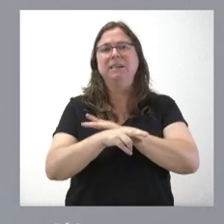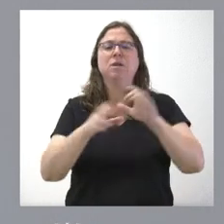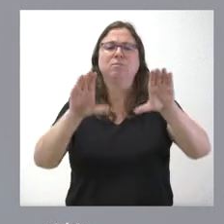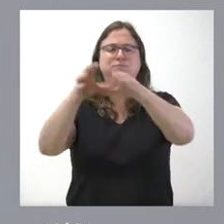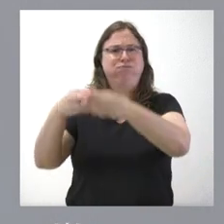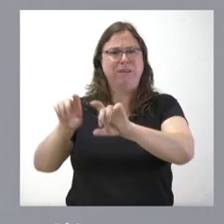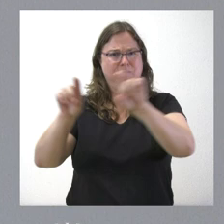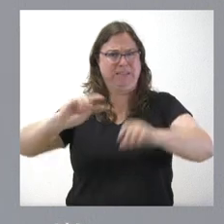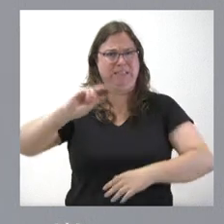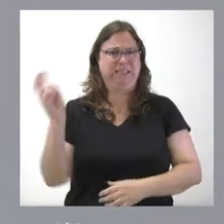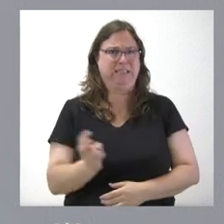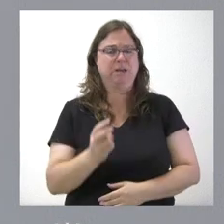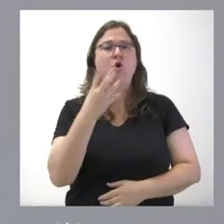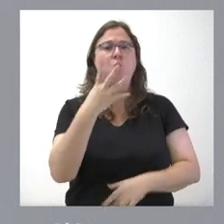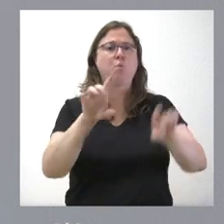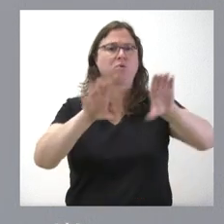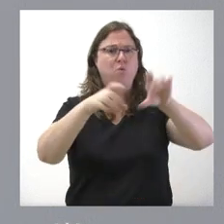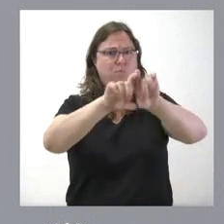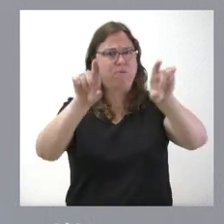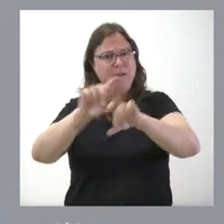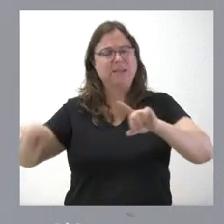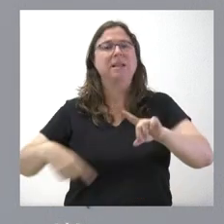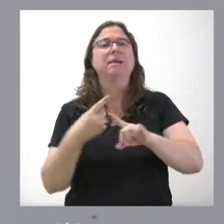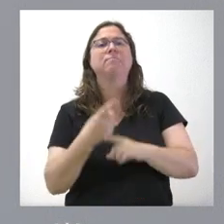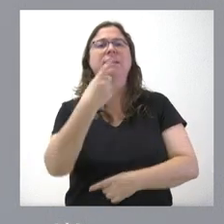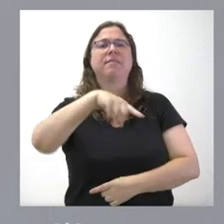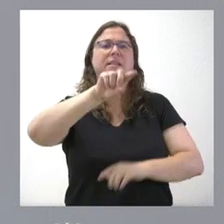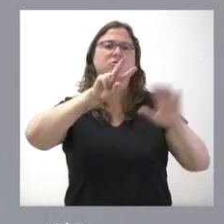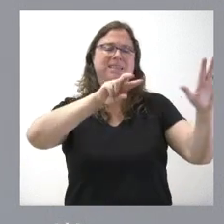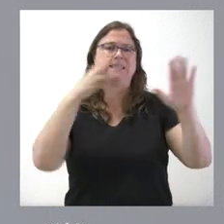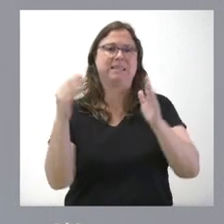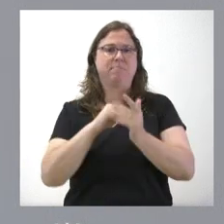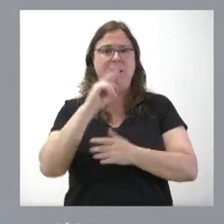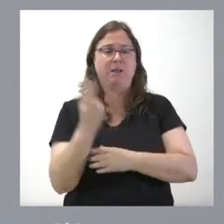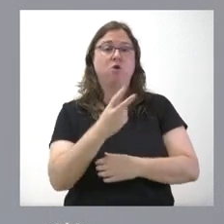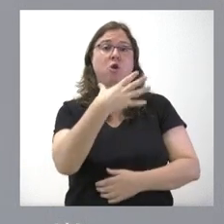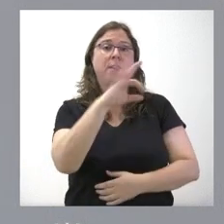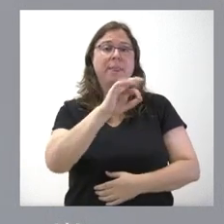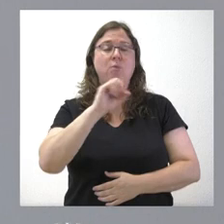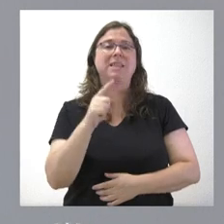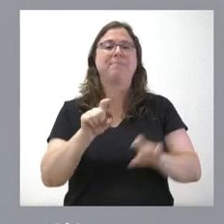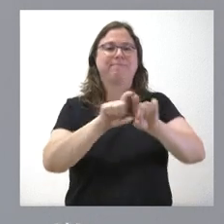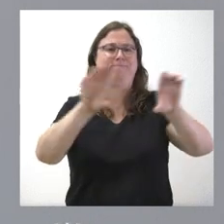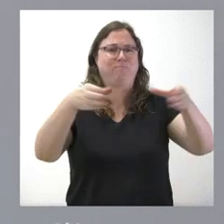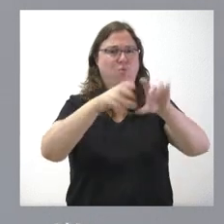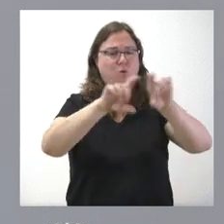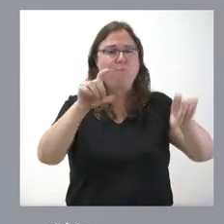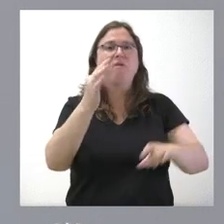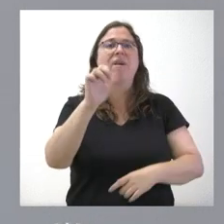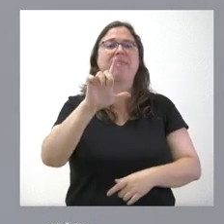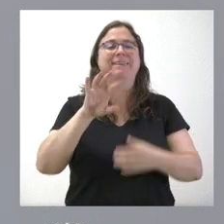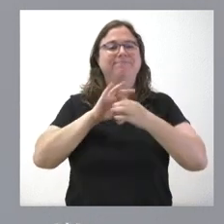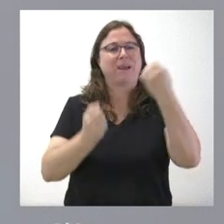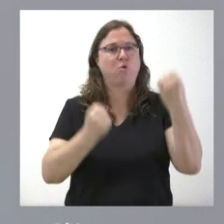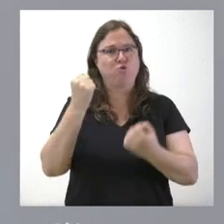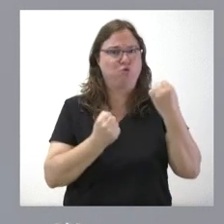concreto hablamos de cuatro clúster y 173,000 50,000 para el clúster fácil que se dedica automoción